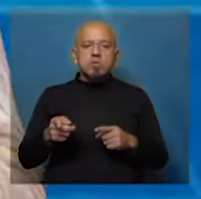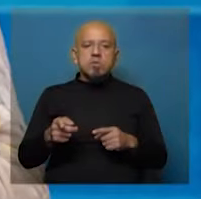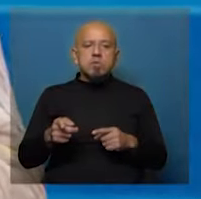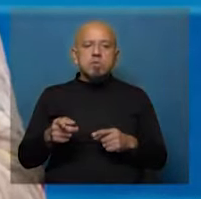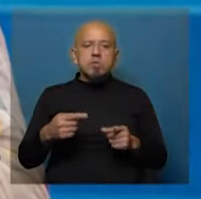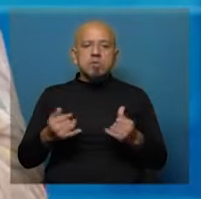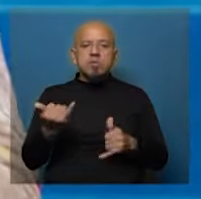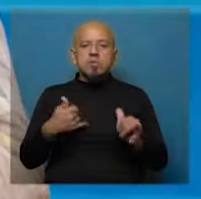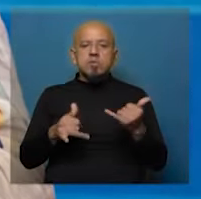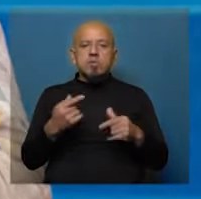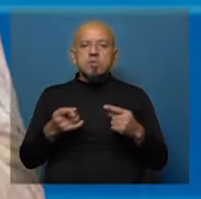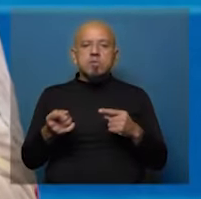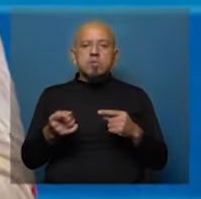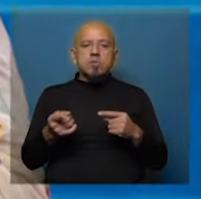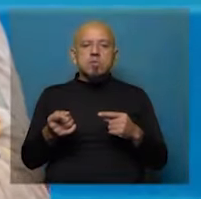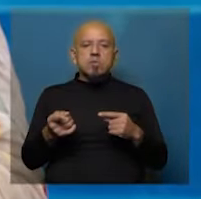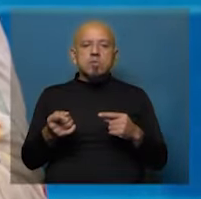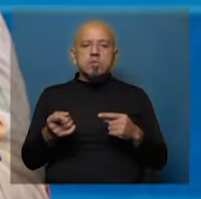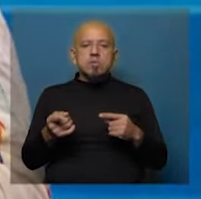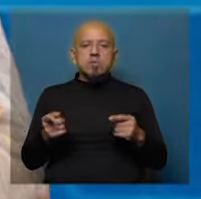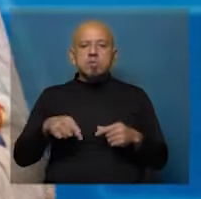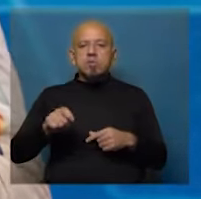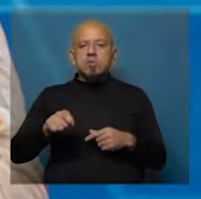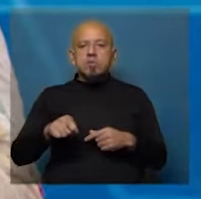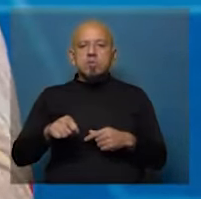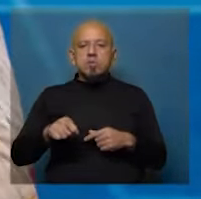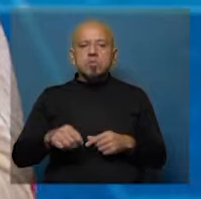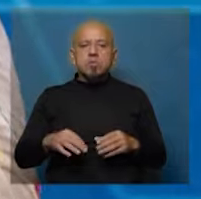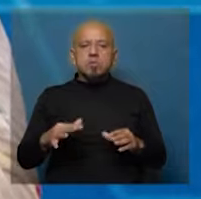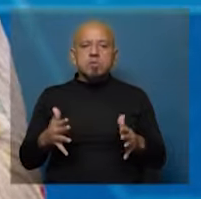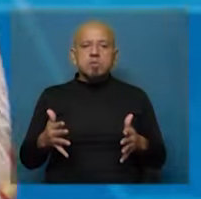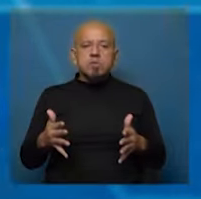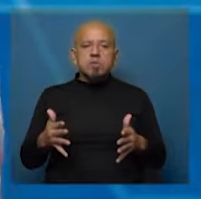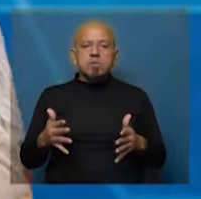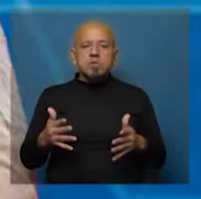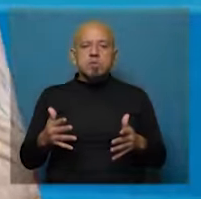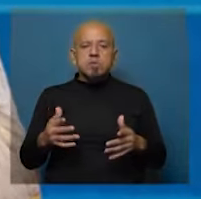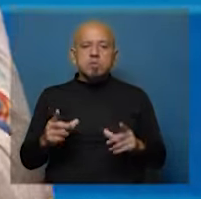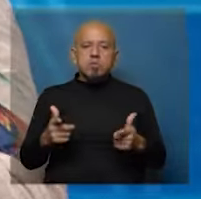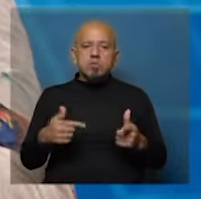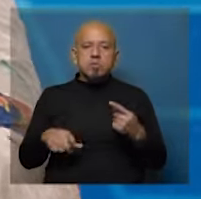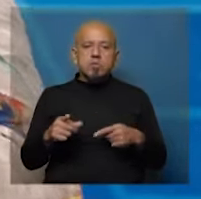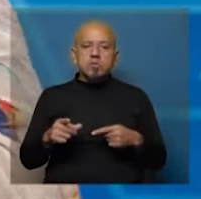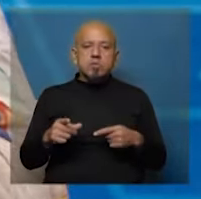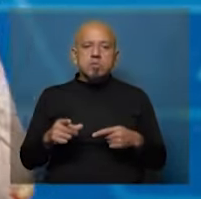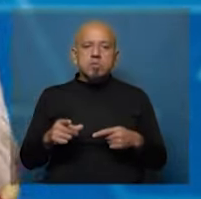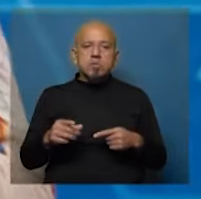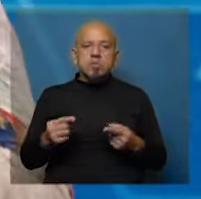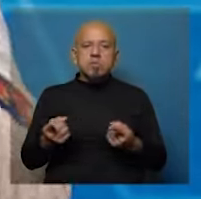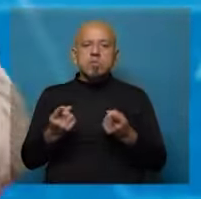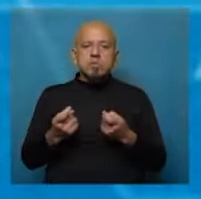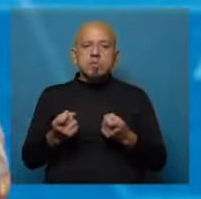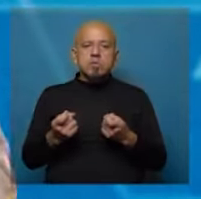información que recibe esa ese juez no tenga eh el detalle de los hechos que requiere